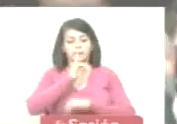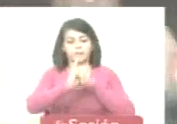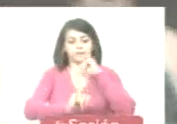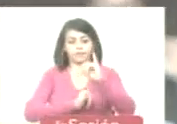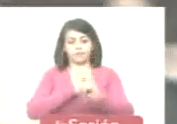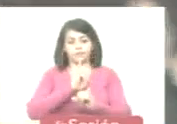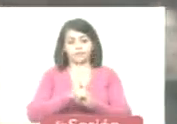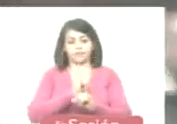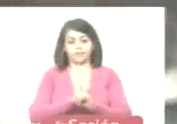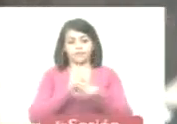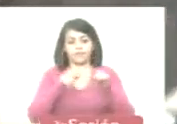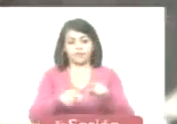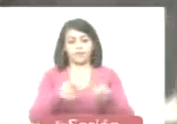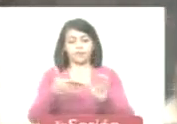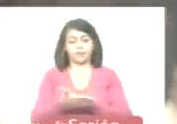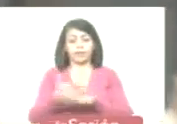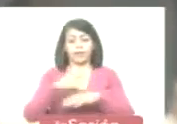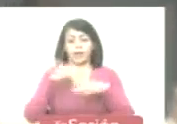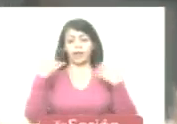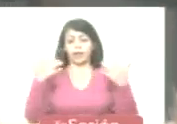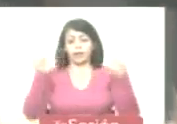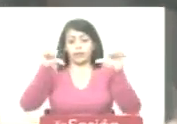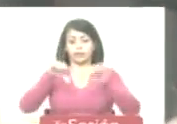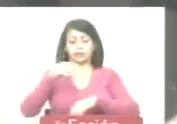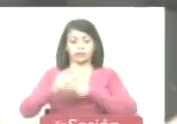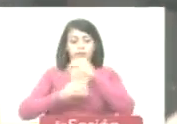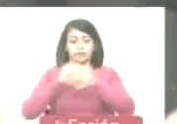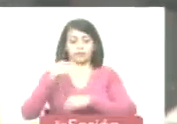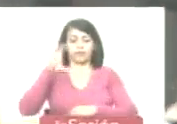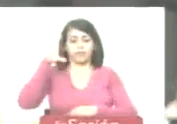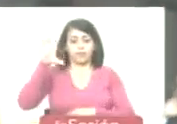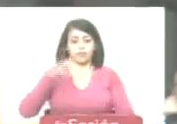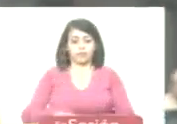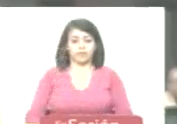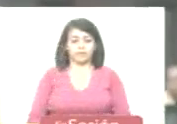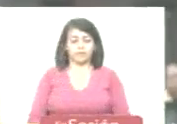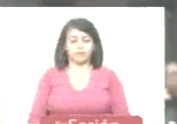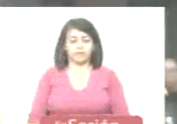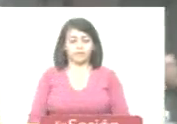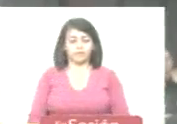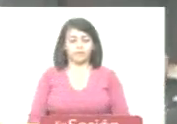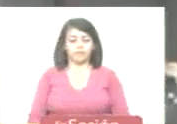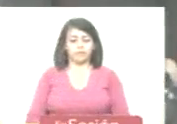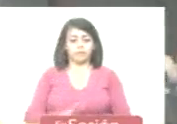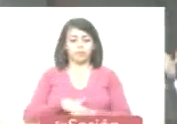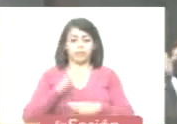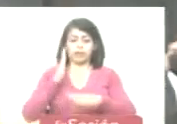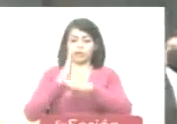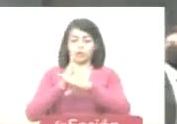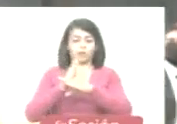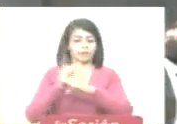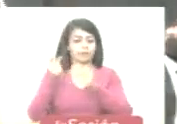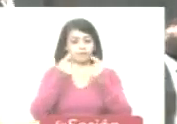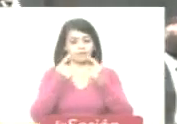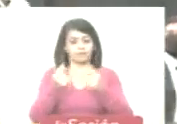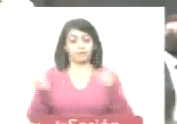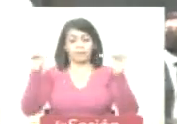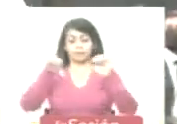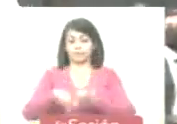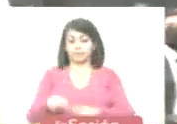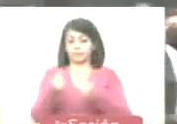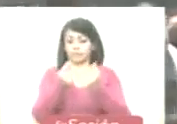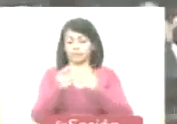internacional. Y eso es parte del gravísimo daño que se le ha ocasionado a este país con motivo del bloqueo económico, daño económico